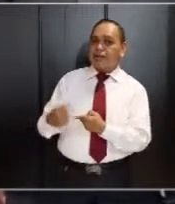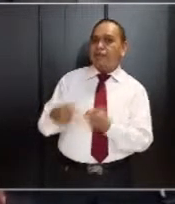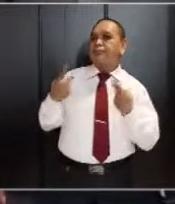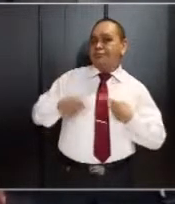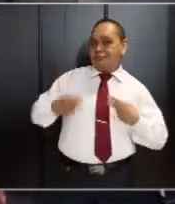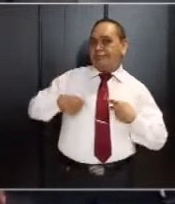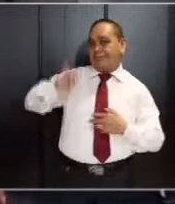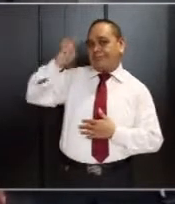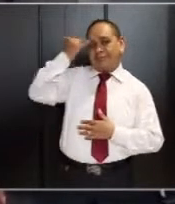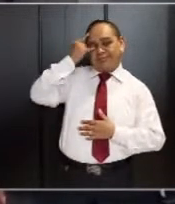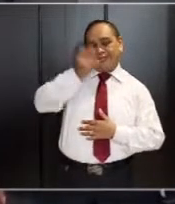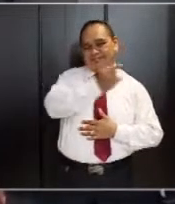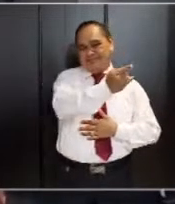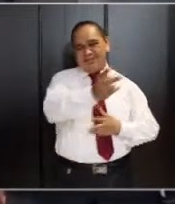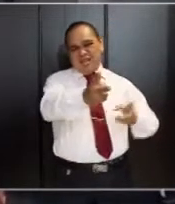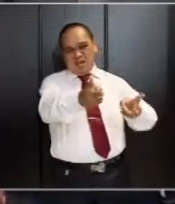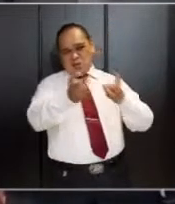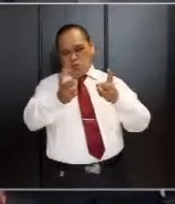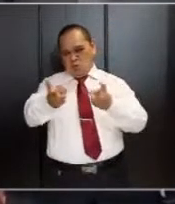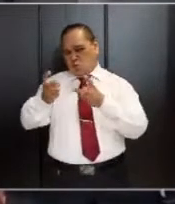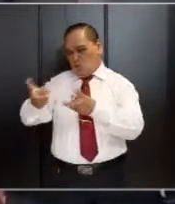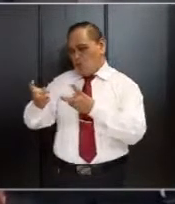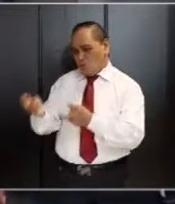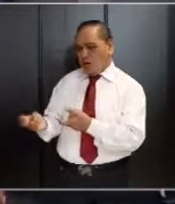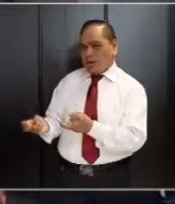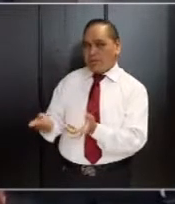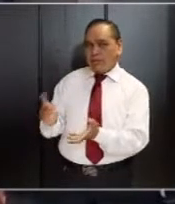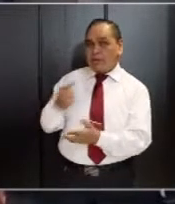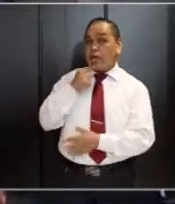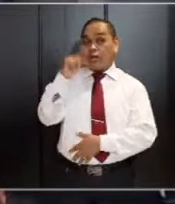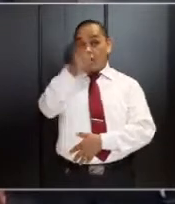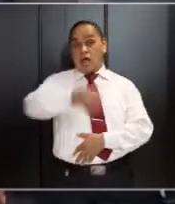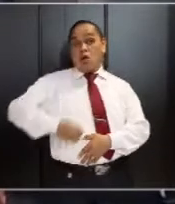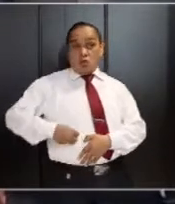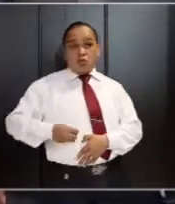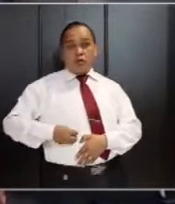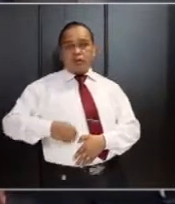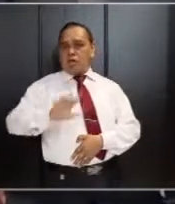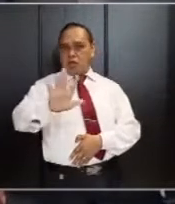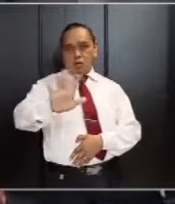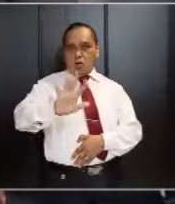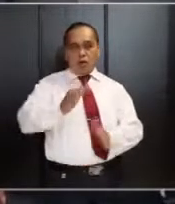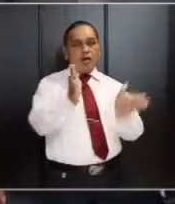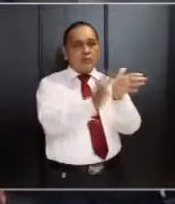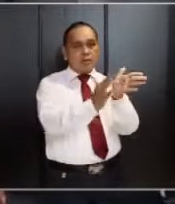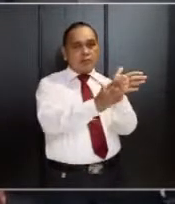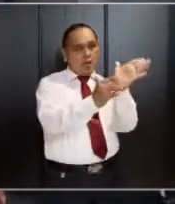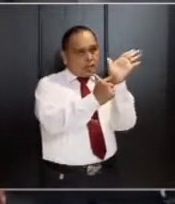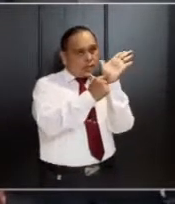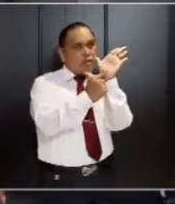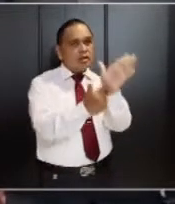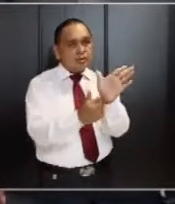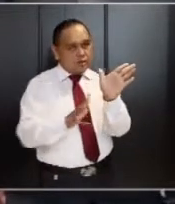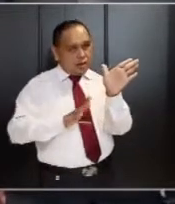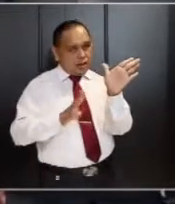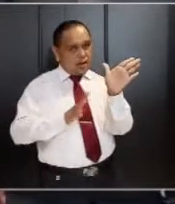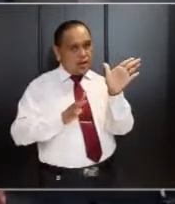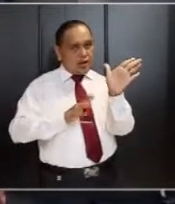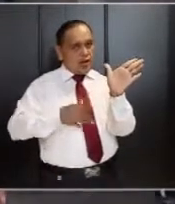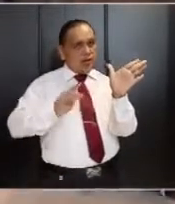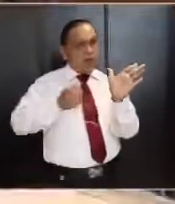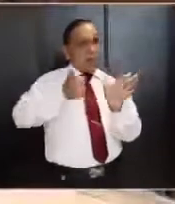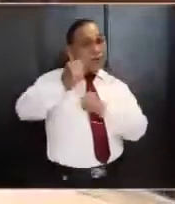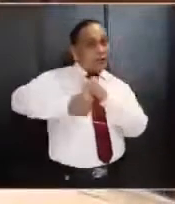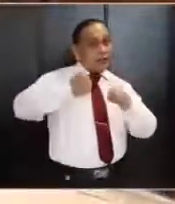no es una cuestión que se le está acusando a la ligera, hay documentos, la auditoría comprueba, y pues ellos pareciera que iban a tener otros 6 años